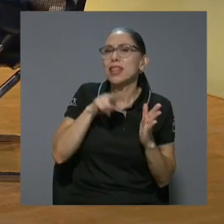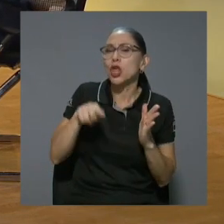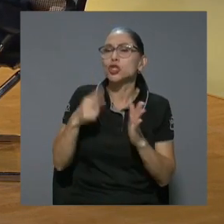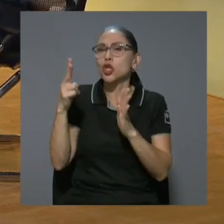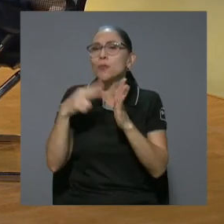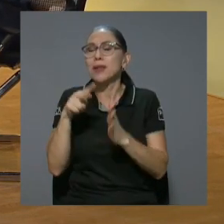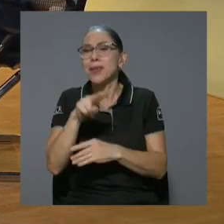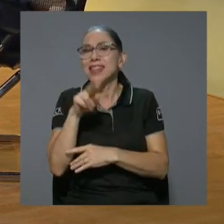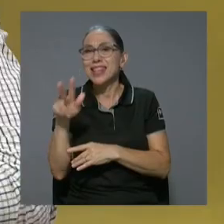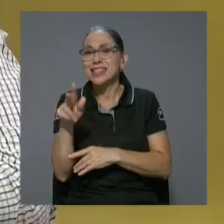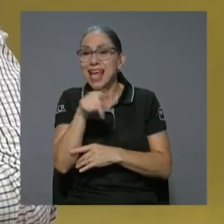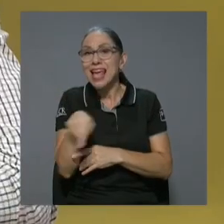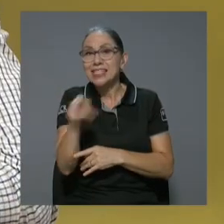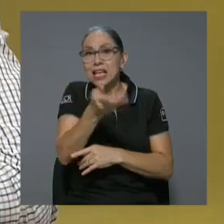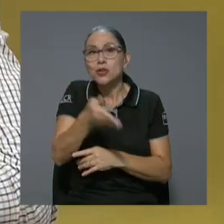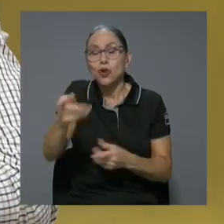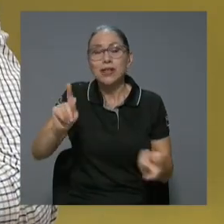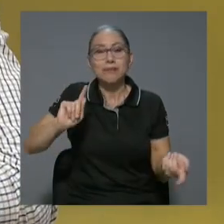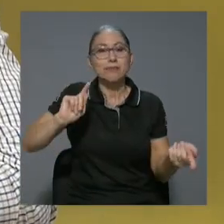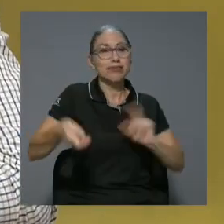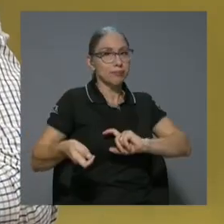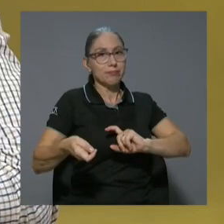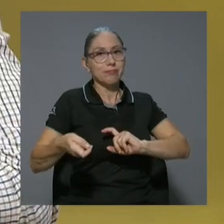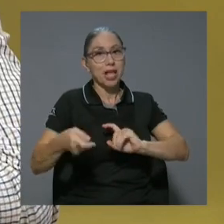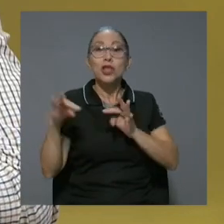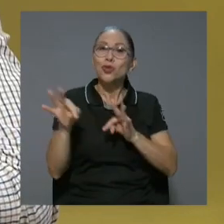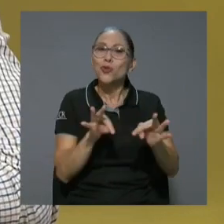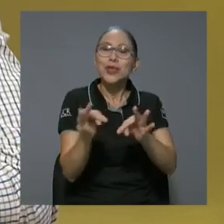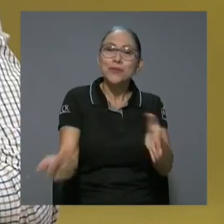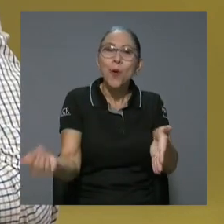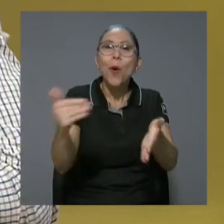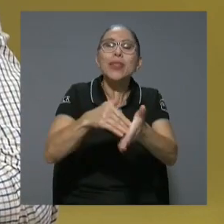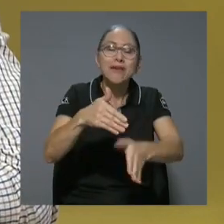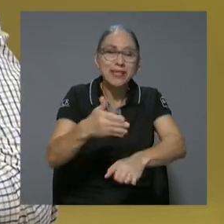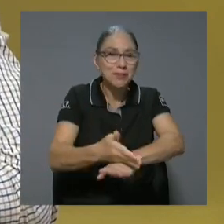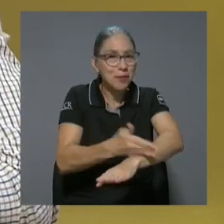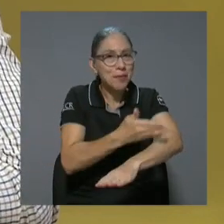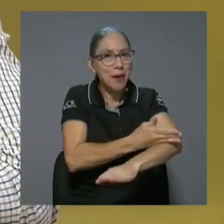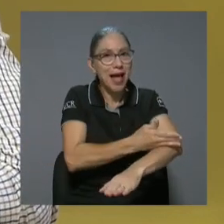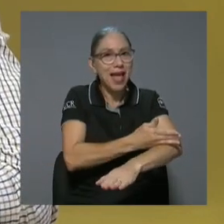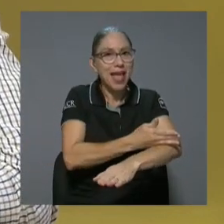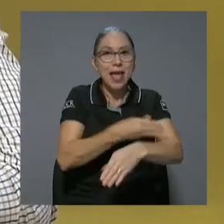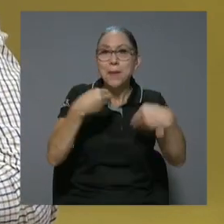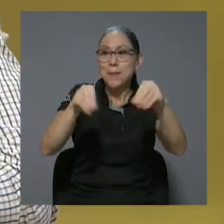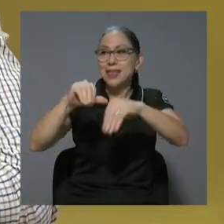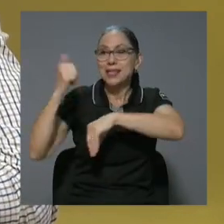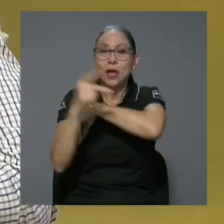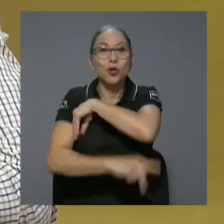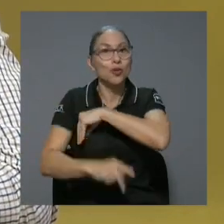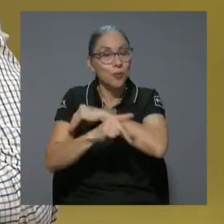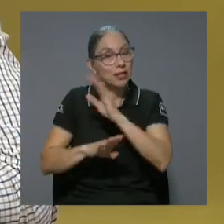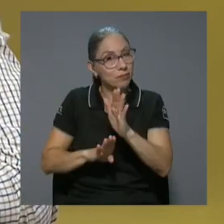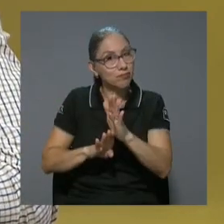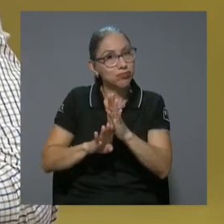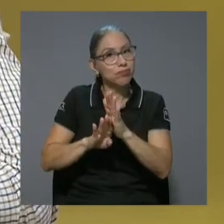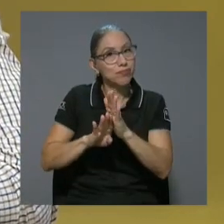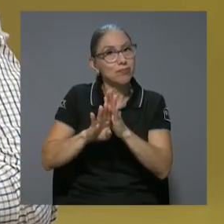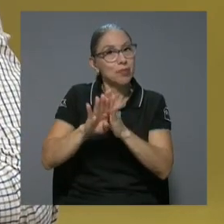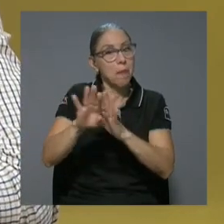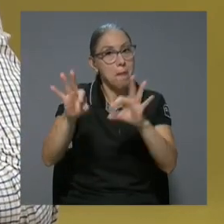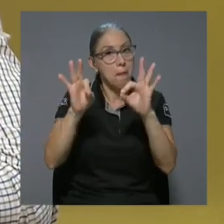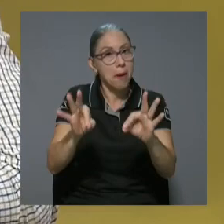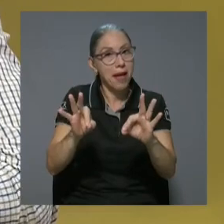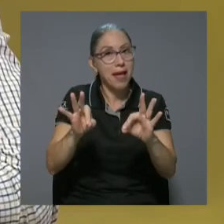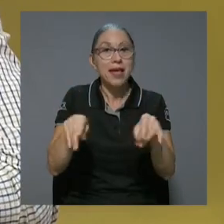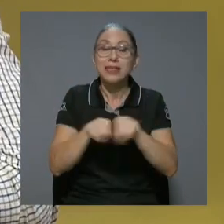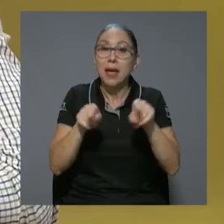se revirtieron. El turismo se recuperó, las exportaciones crecieron muy vigorosamente por lo que conversamos en la primera parte del programa. Luego los